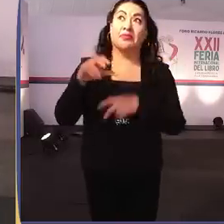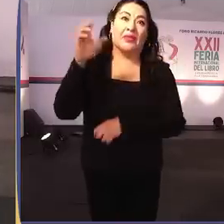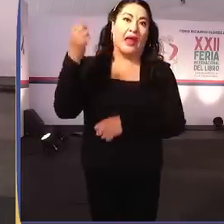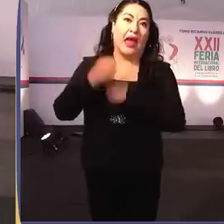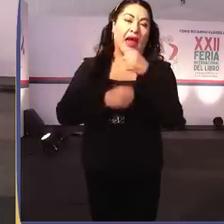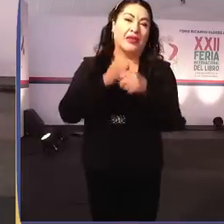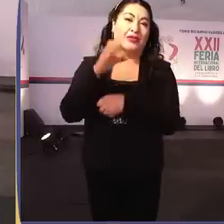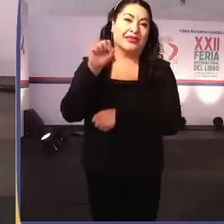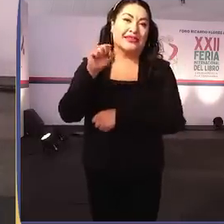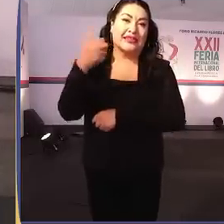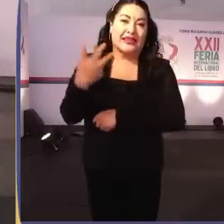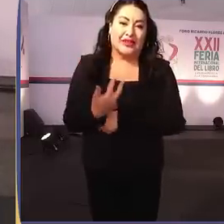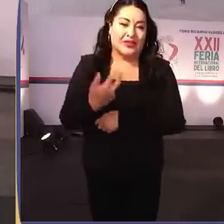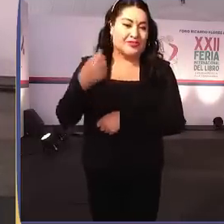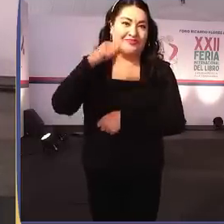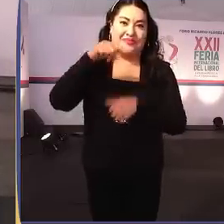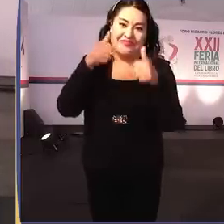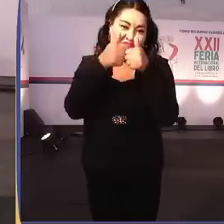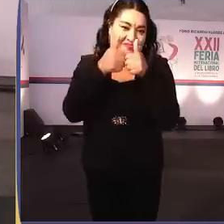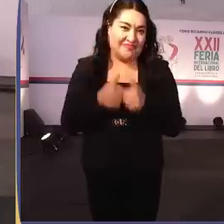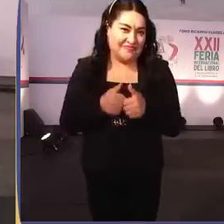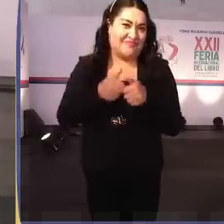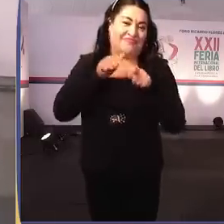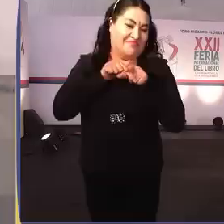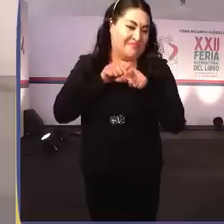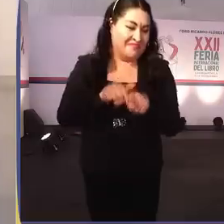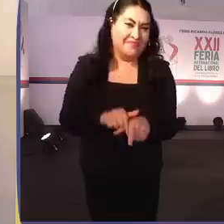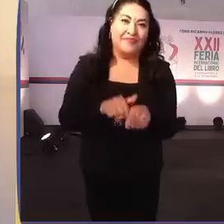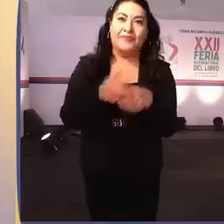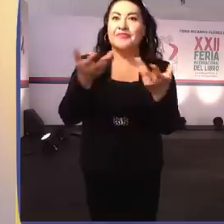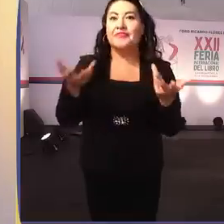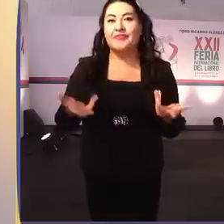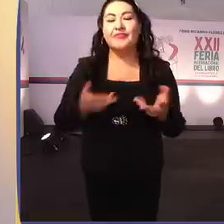68 y nos negamos a salir de él y aquí seguimos,